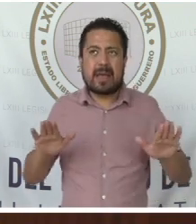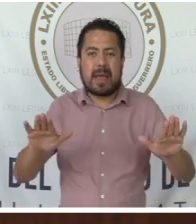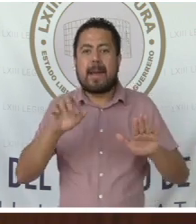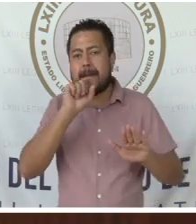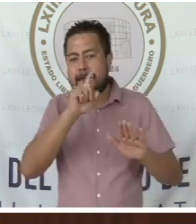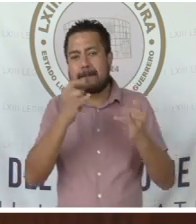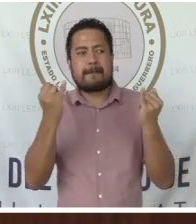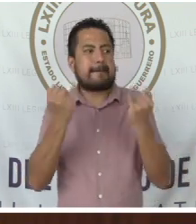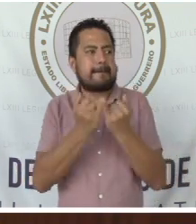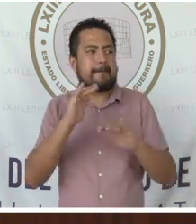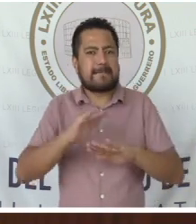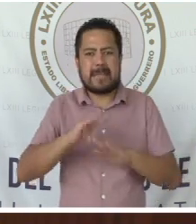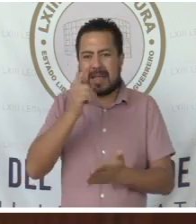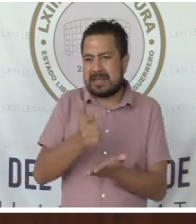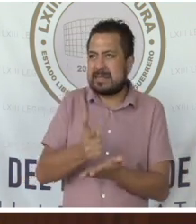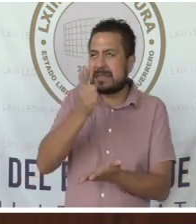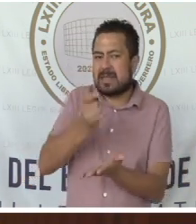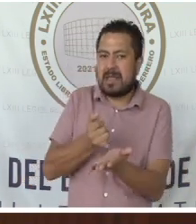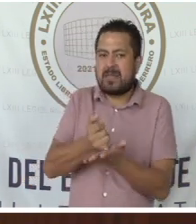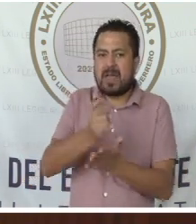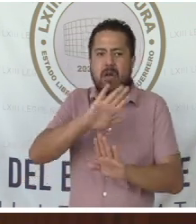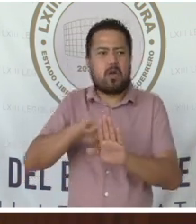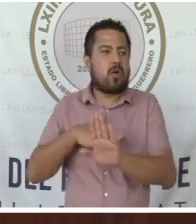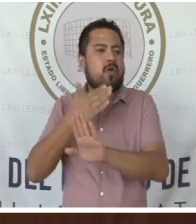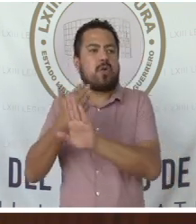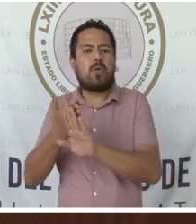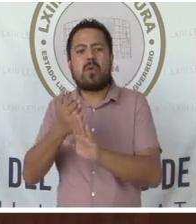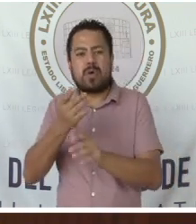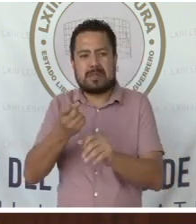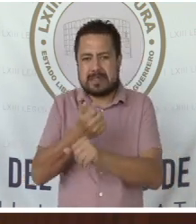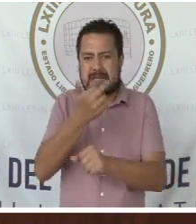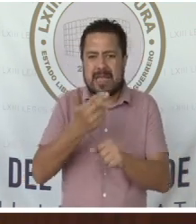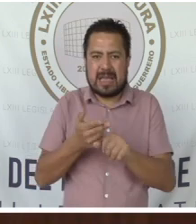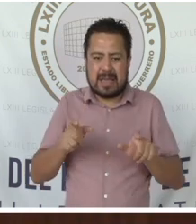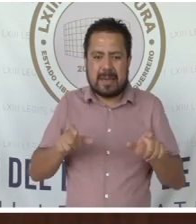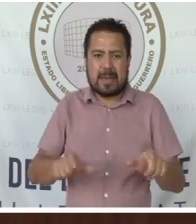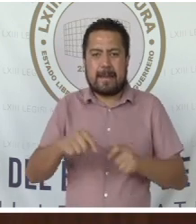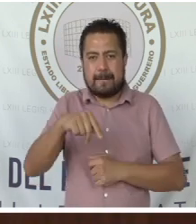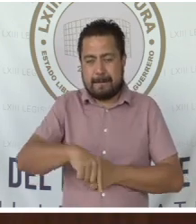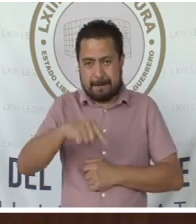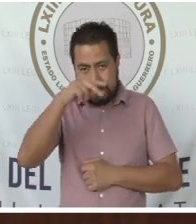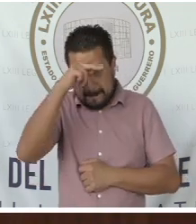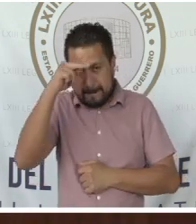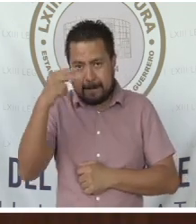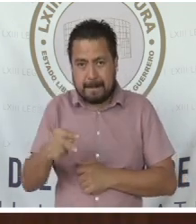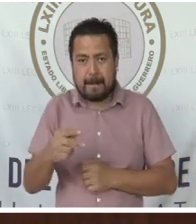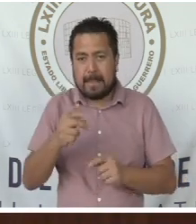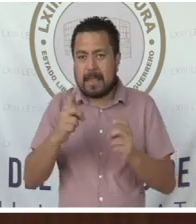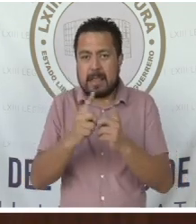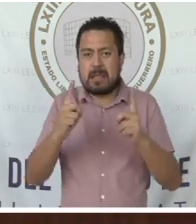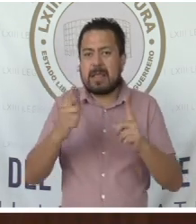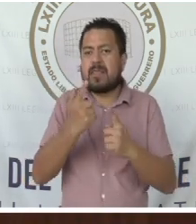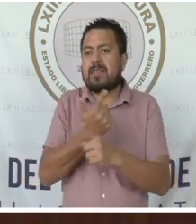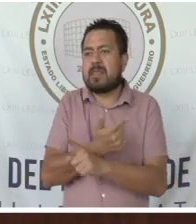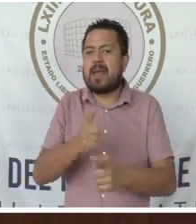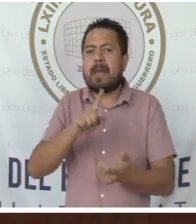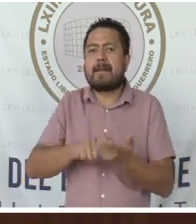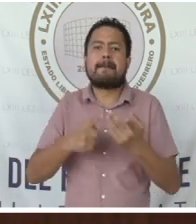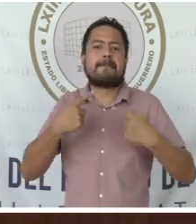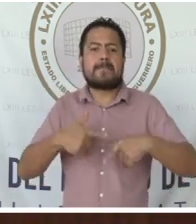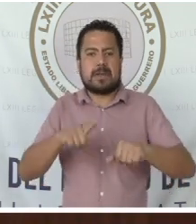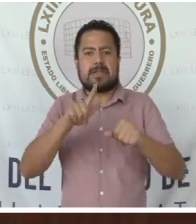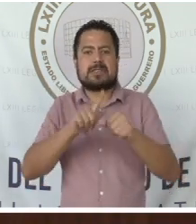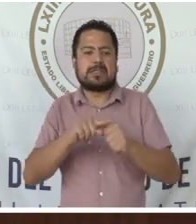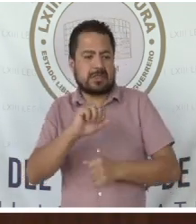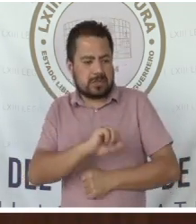como los delitos graves que determine la ley en contra de la seguridad de la nación, el libre desarrollo de la personalidad y